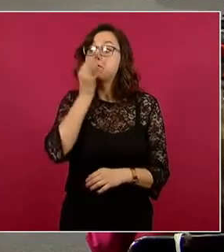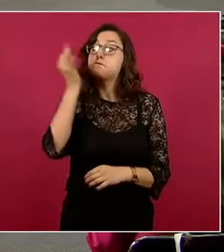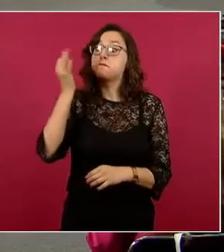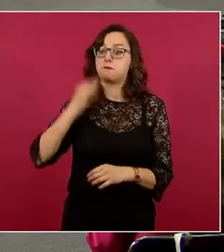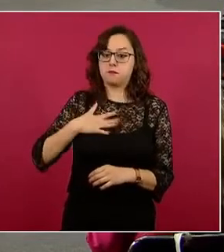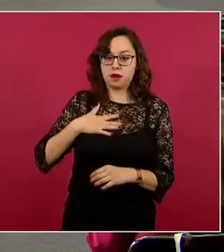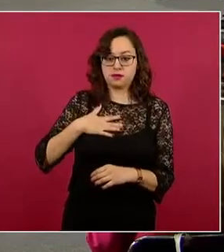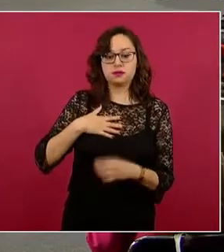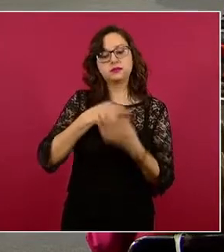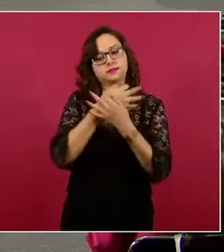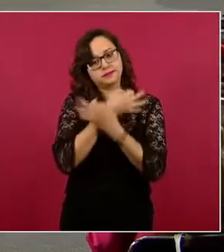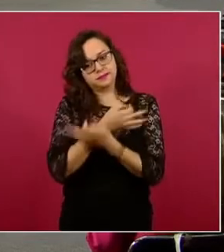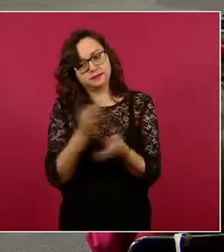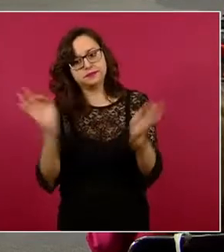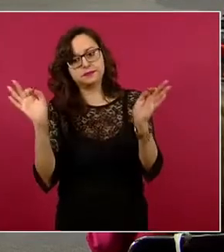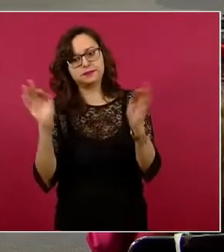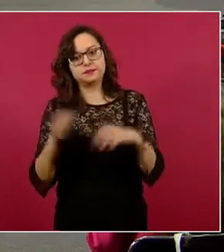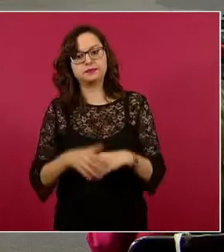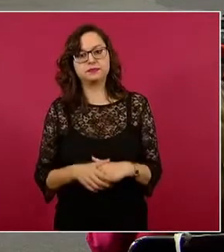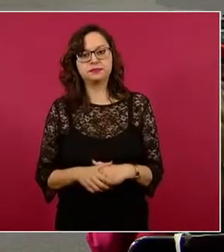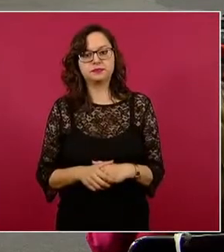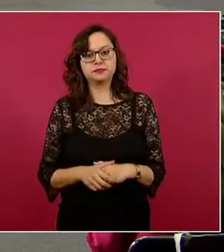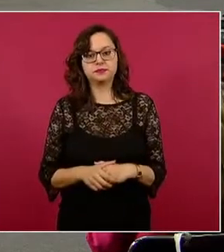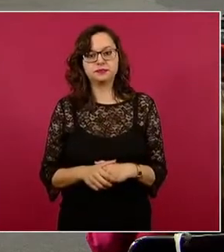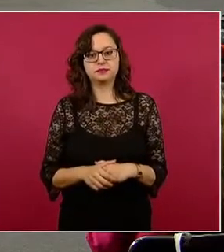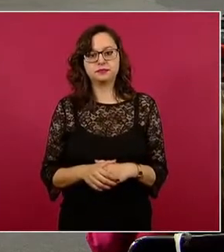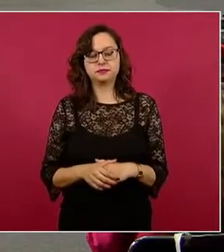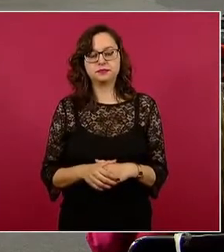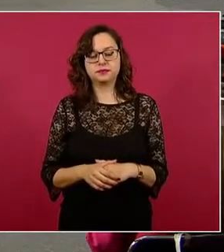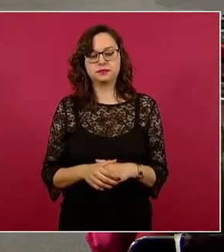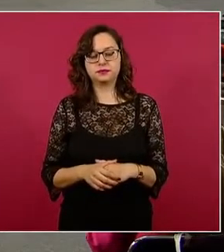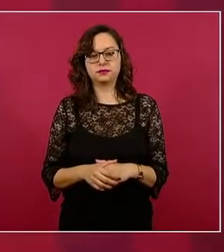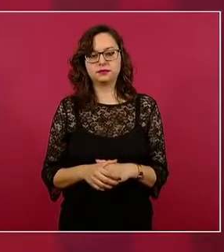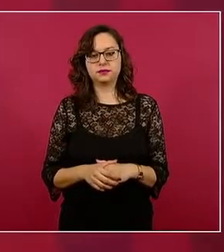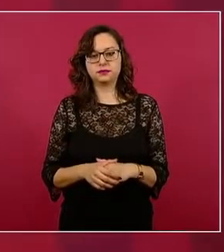la damos a conocer. Gracias. Es para